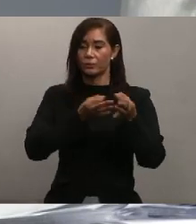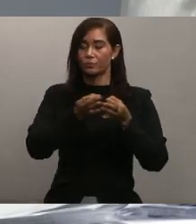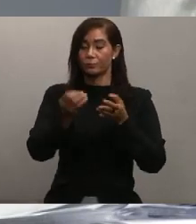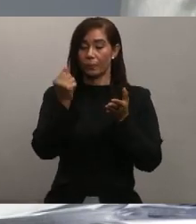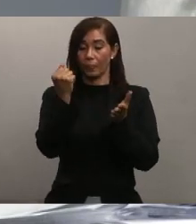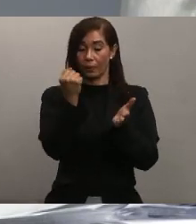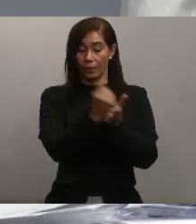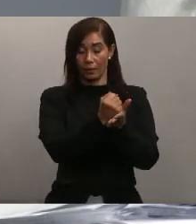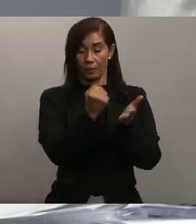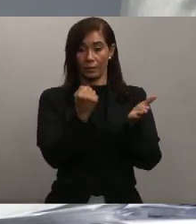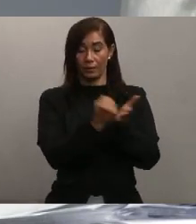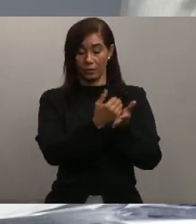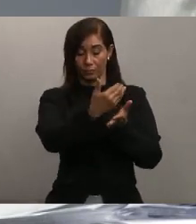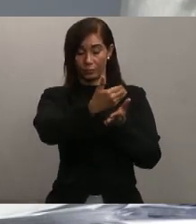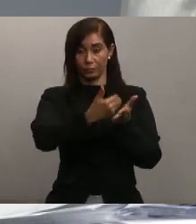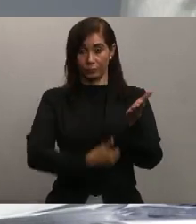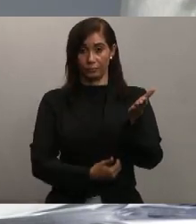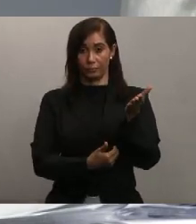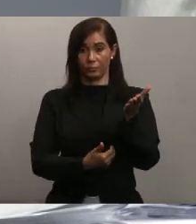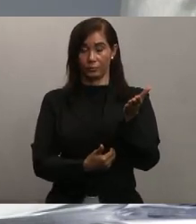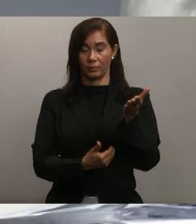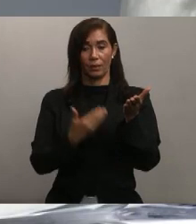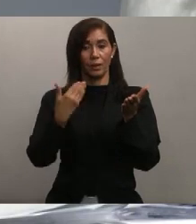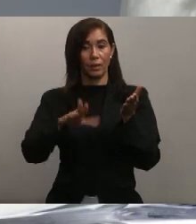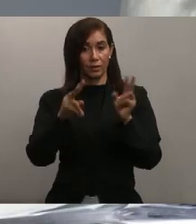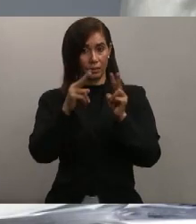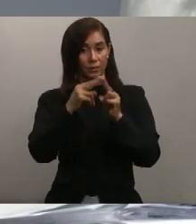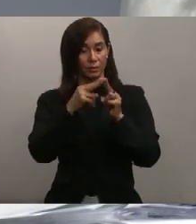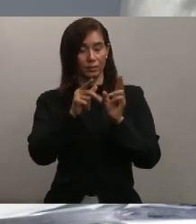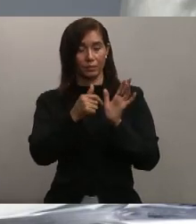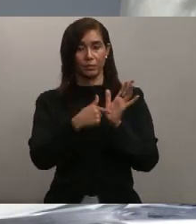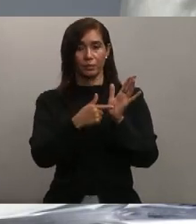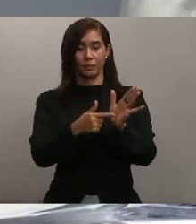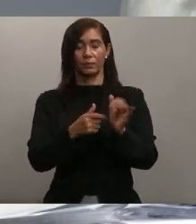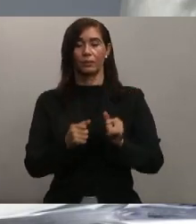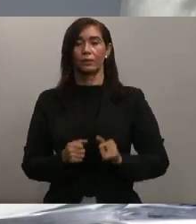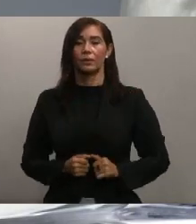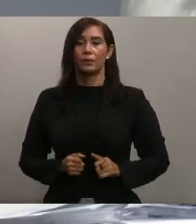las directivas y protocolos que ya se han dado a conocer